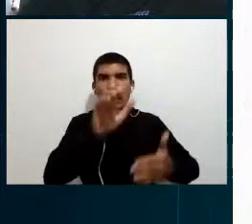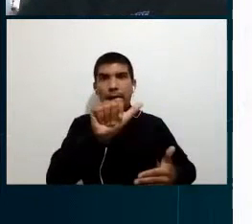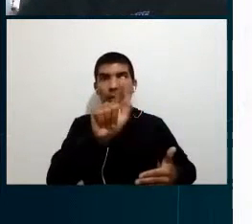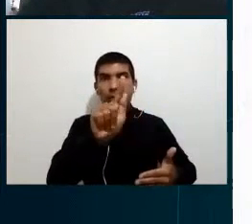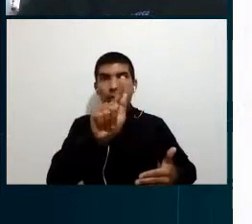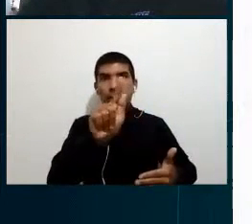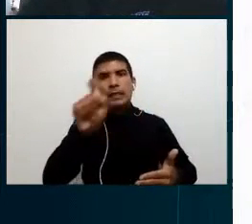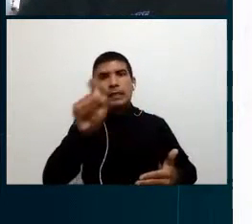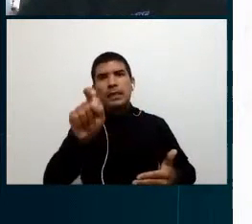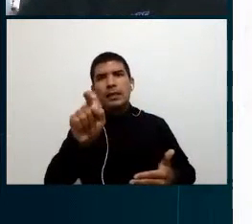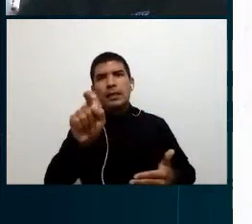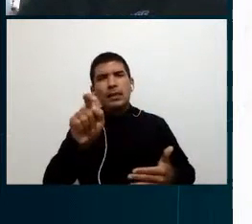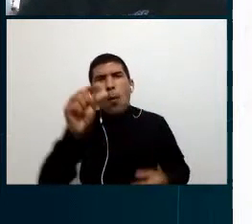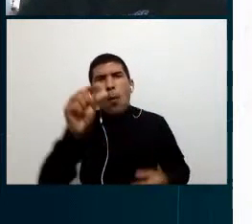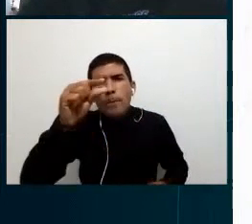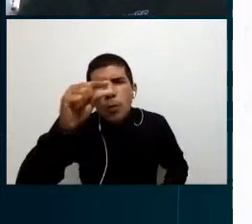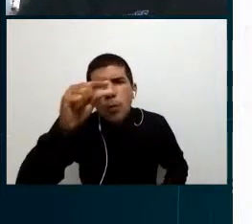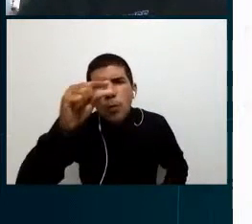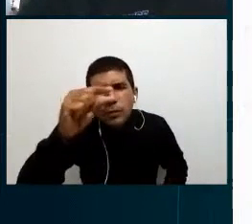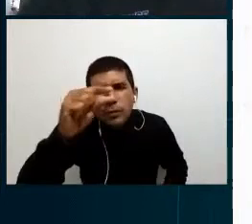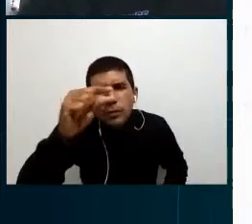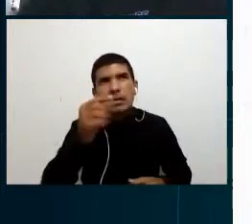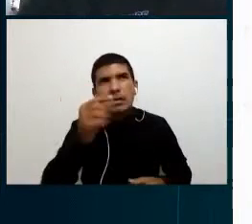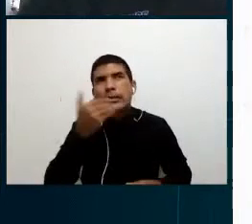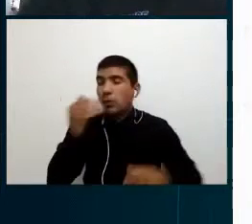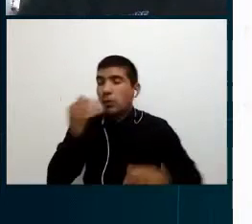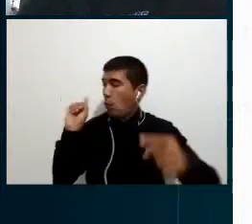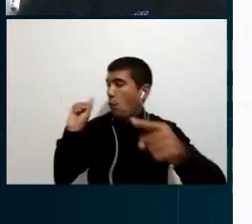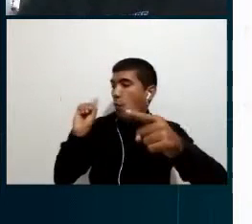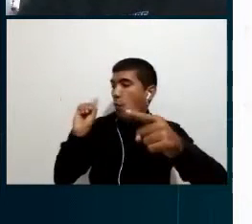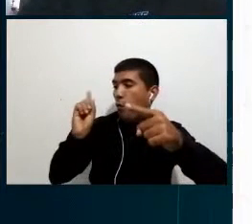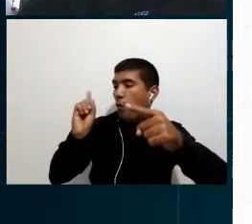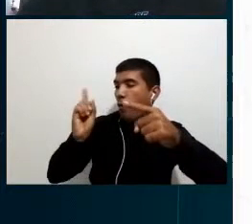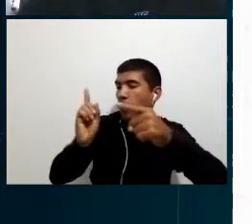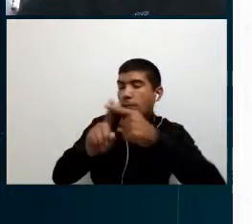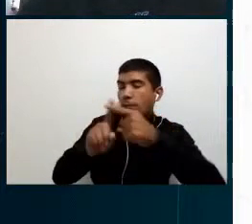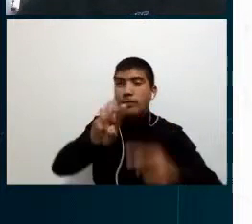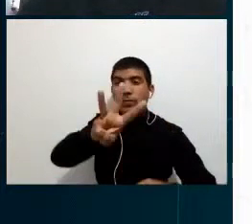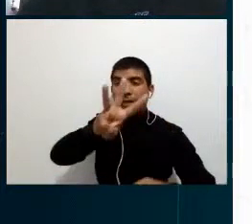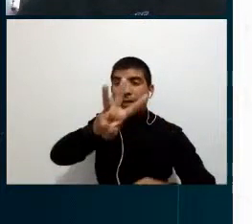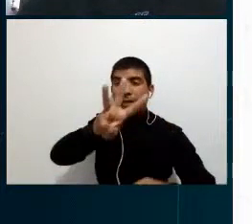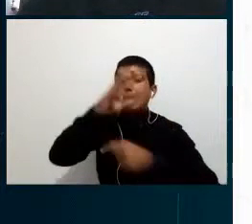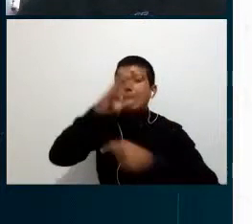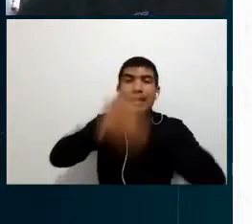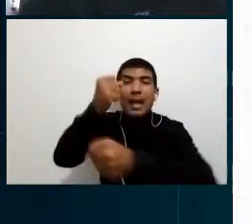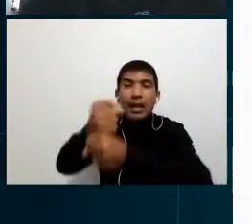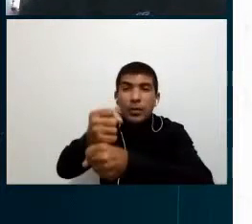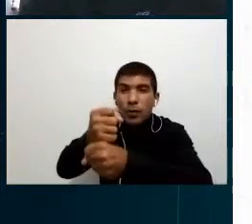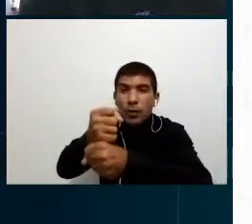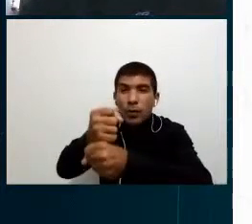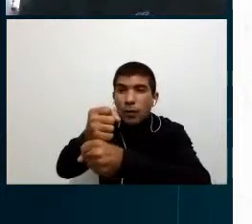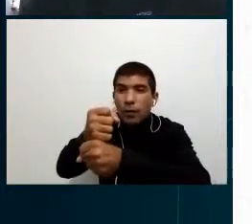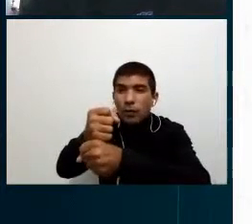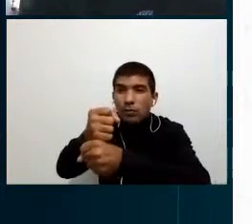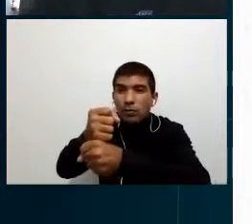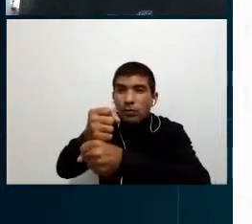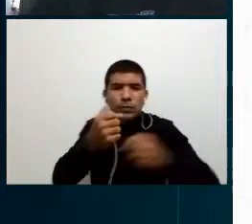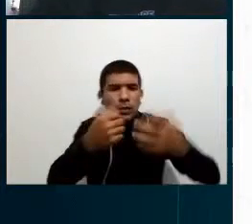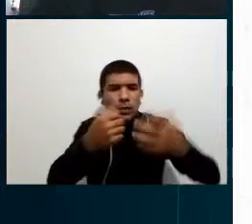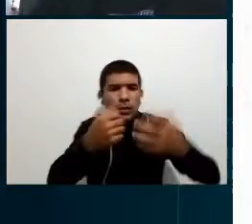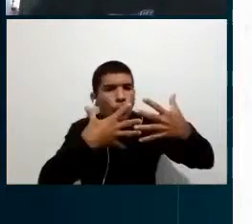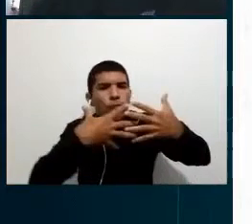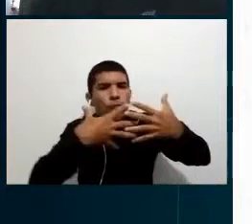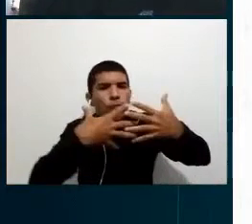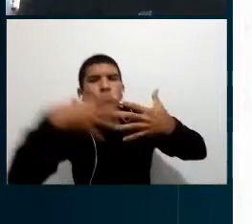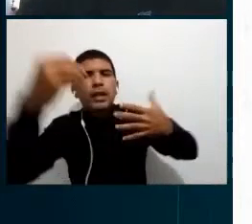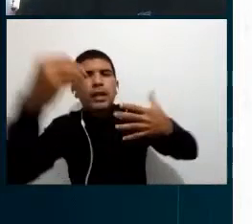operación cumpliendo la norma. Pues si ustedes ven este número de acá, pues 7.5 kilogramos de SF6 en